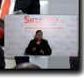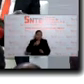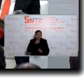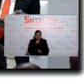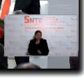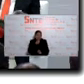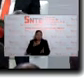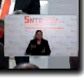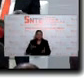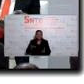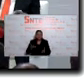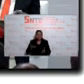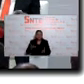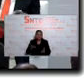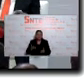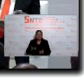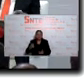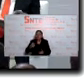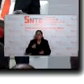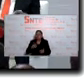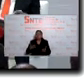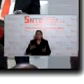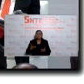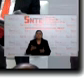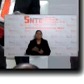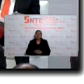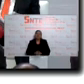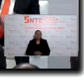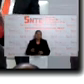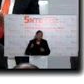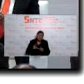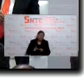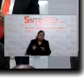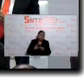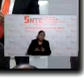voy a leer, algo está pasando, que se le habrá acabado la pila,